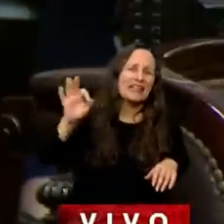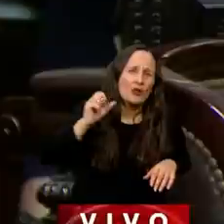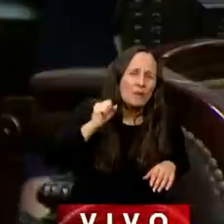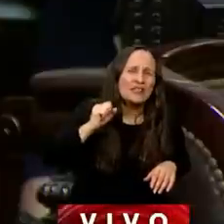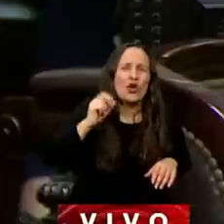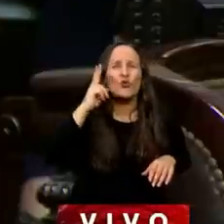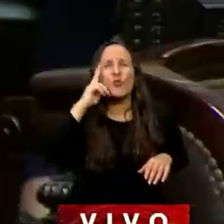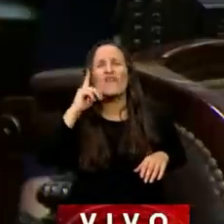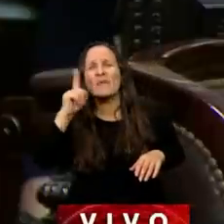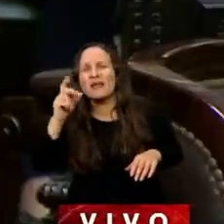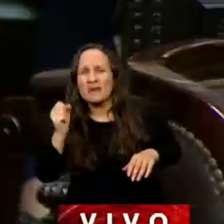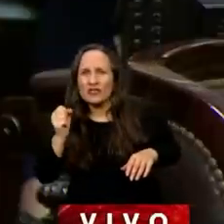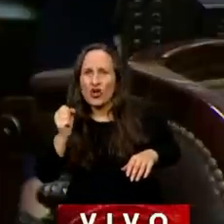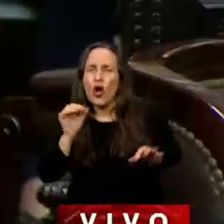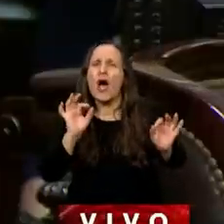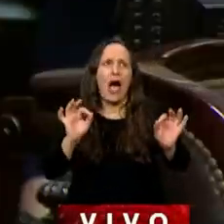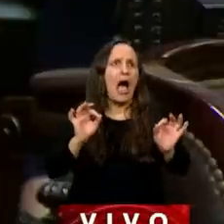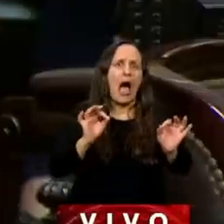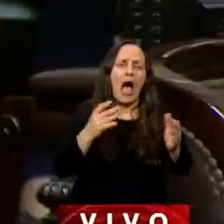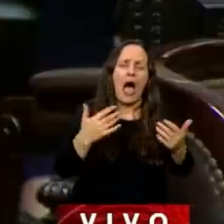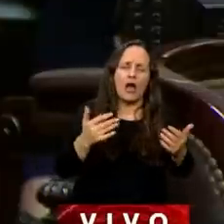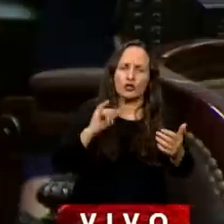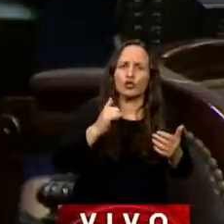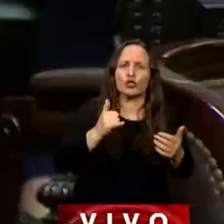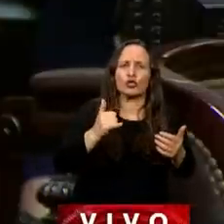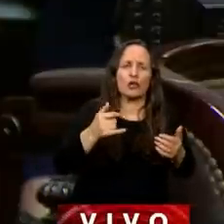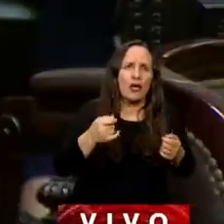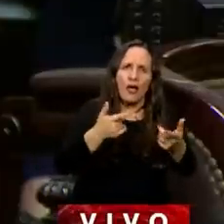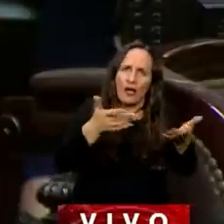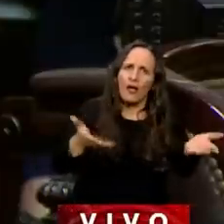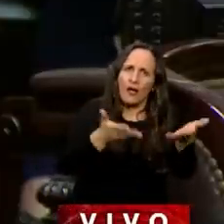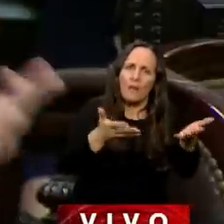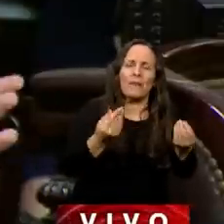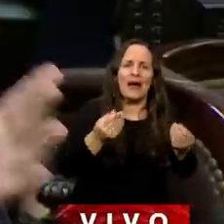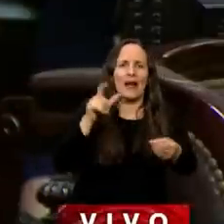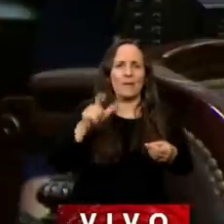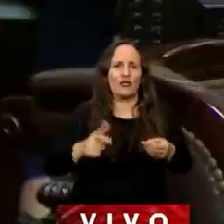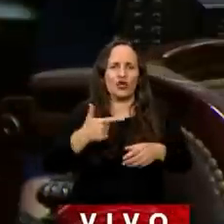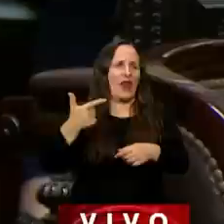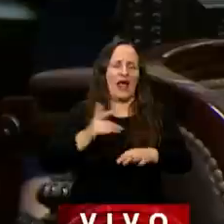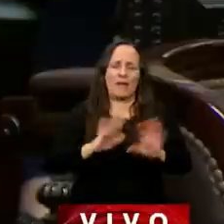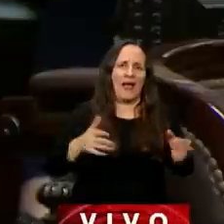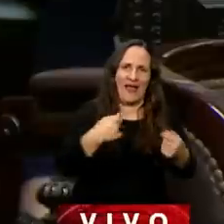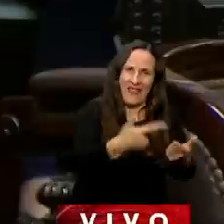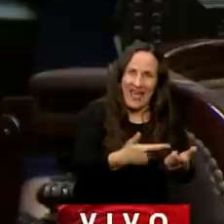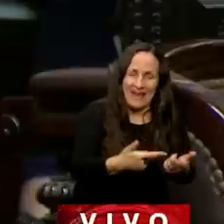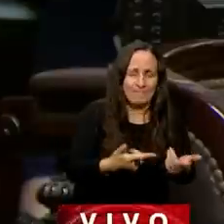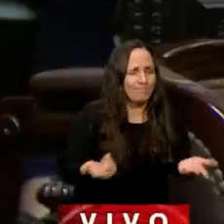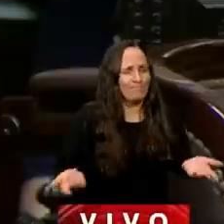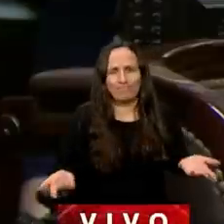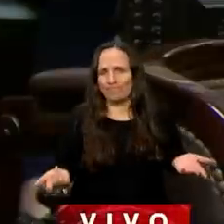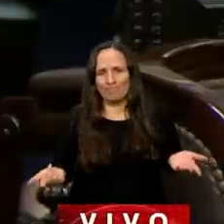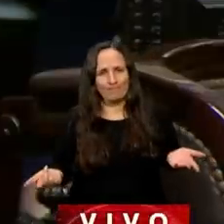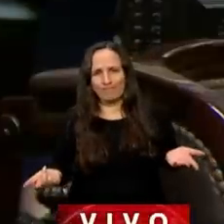en la Argentina son efectivamente un incentivo económico que propenda el desarme. No son posiciones aisladas estas, presidenta,